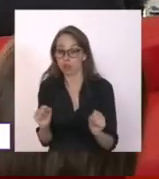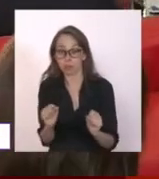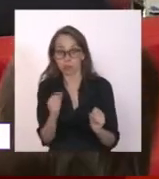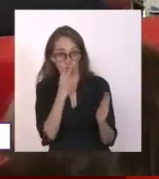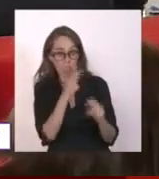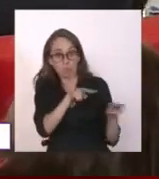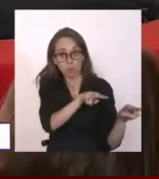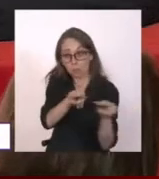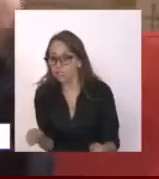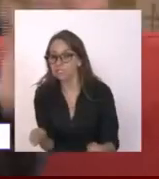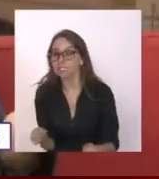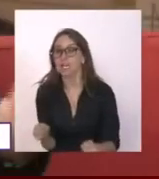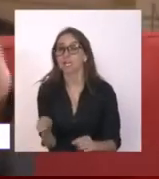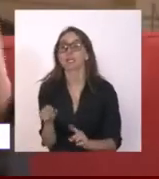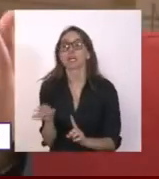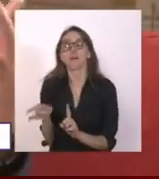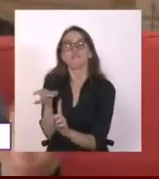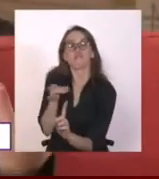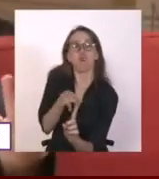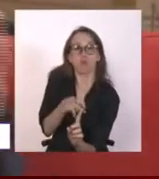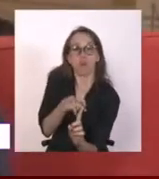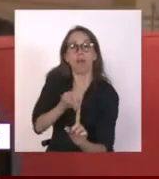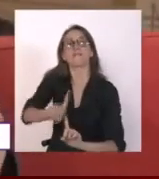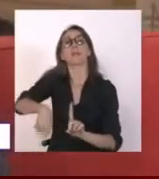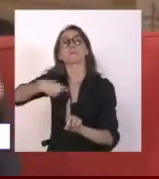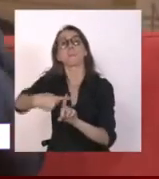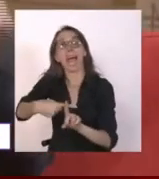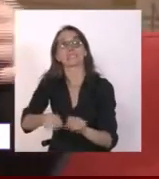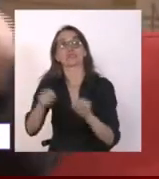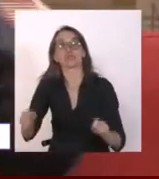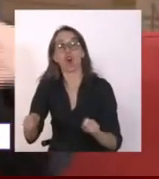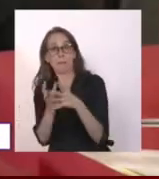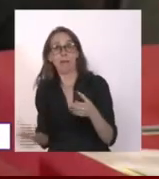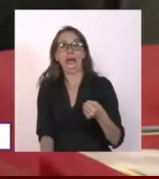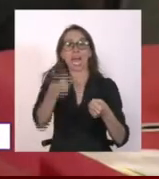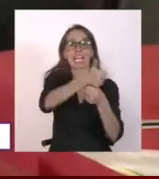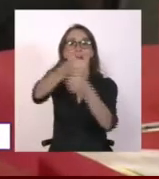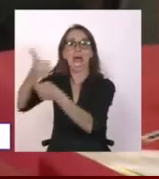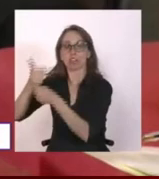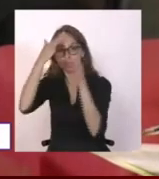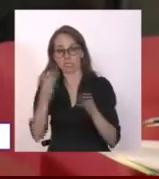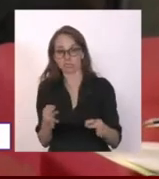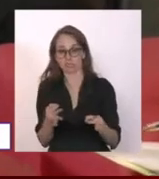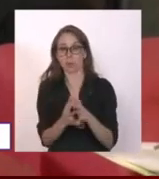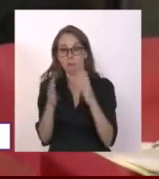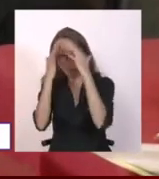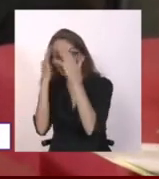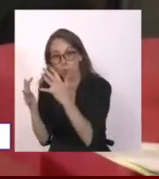trabajo. Y en ese contexto, las posibilidades de financiar campañas políticas o de estar en